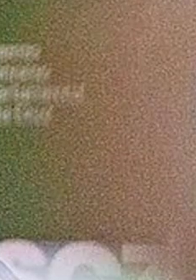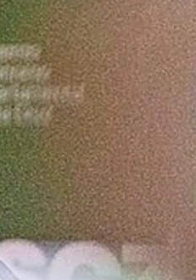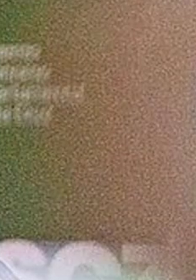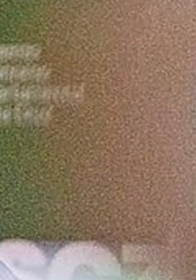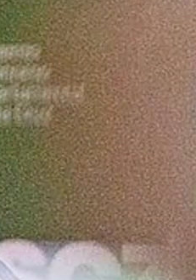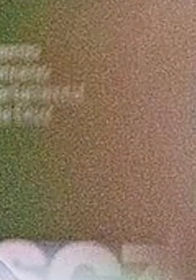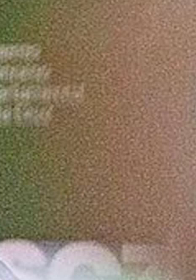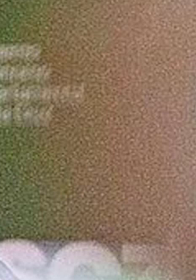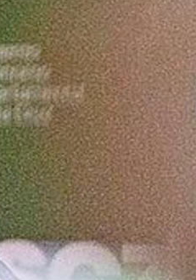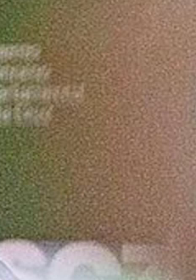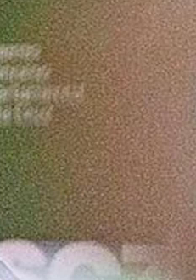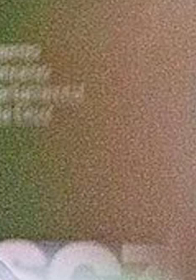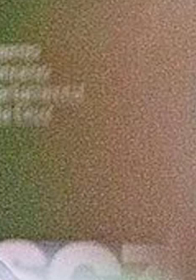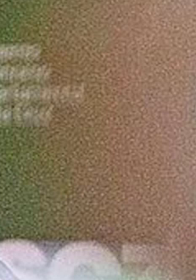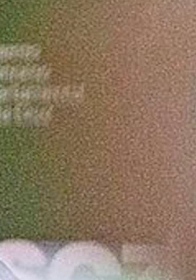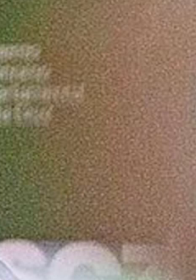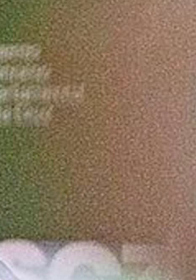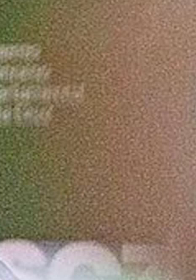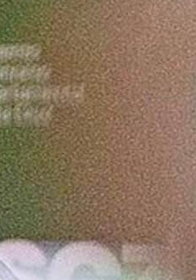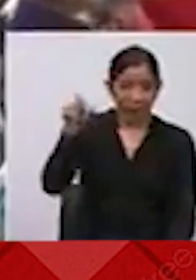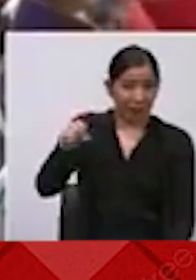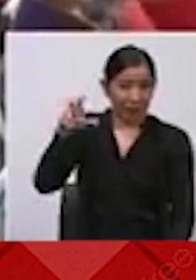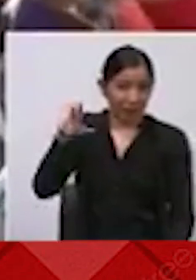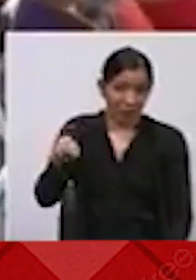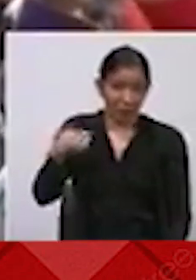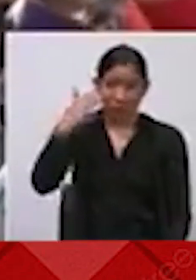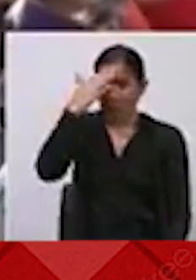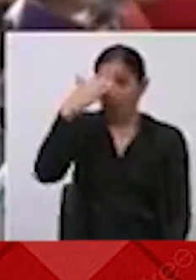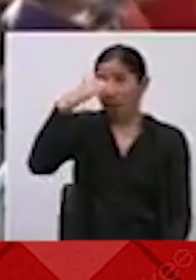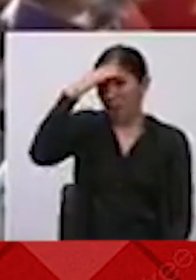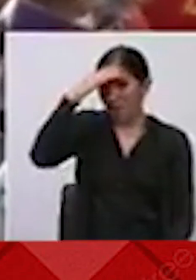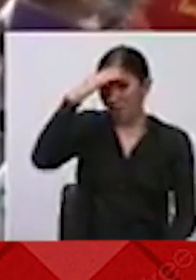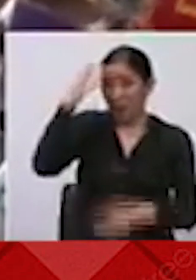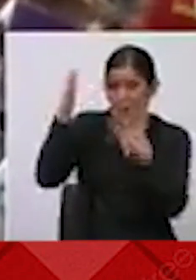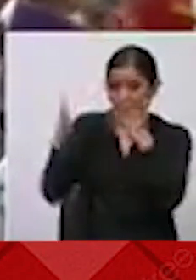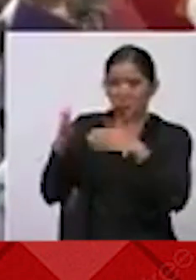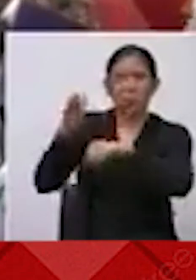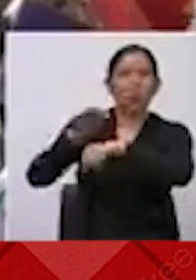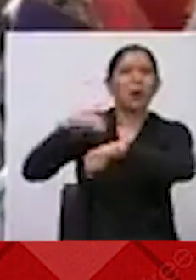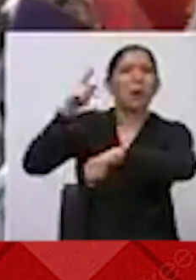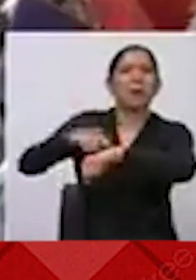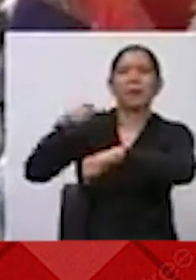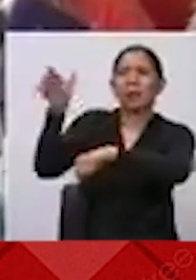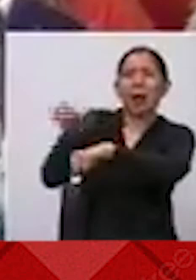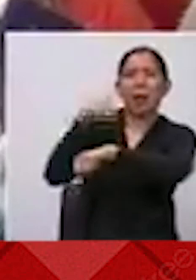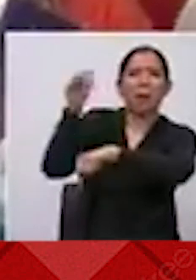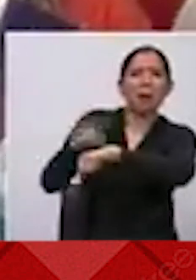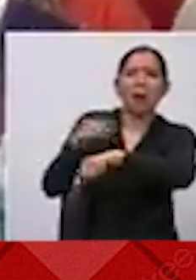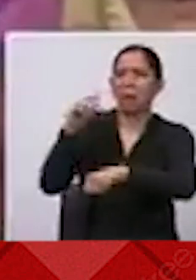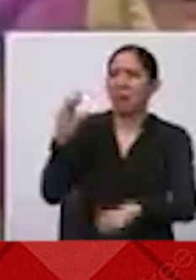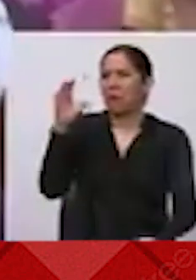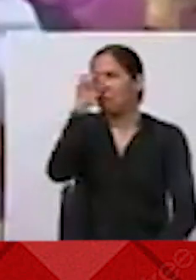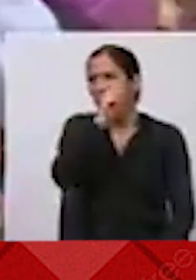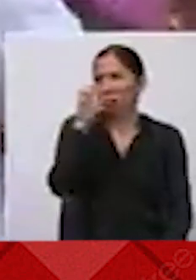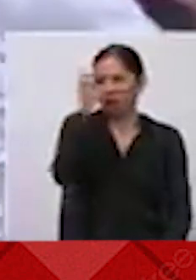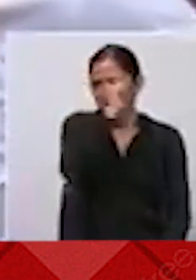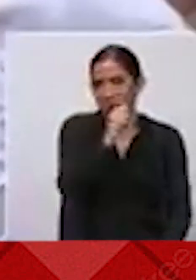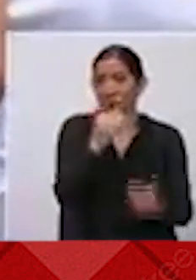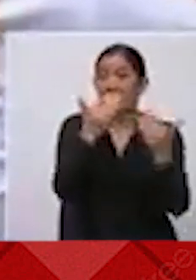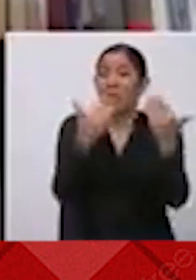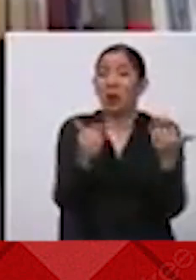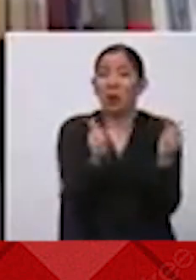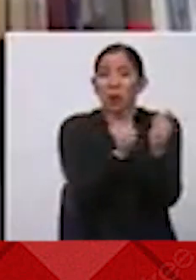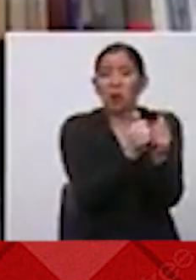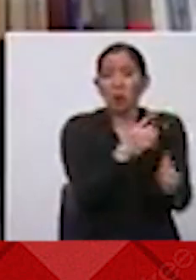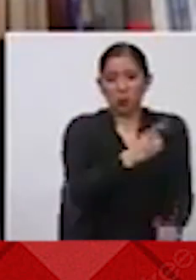Camacho? ¿Cuál es la expectativa que tienen los diputados, los legisladores en torno a este caso? Está con nosotros el diputado Juan José